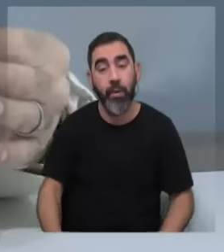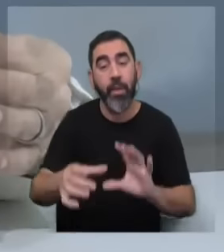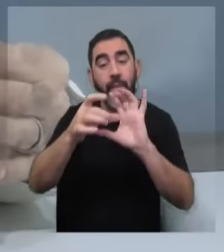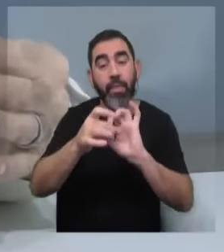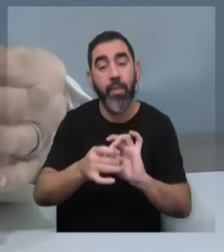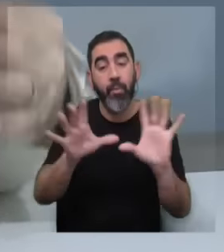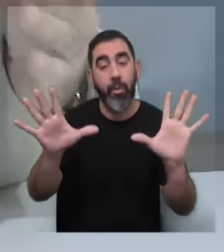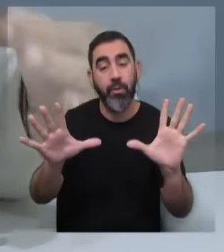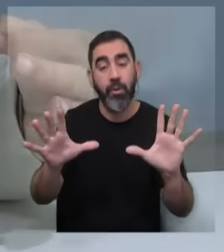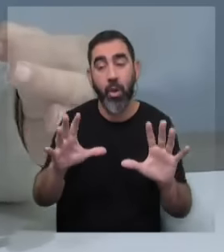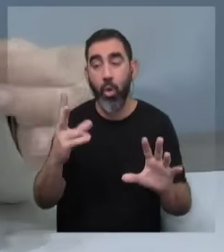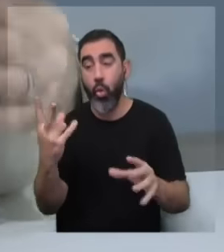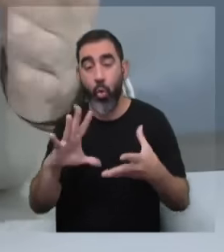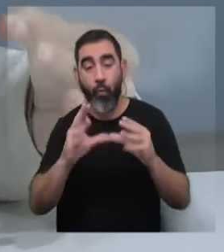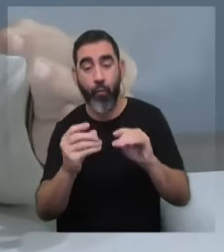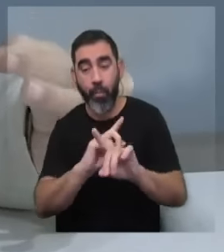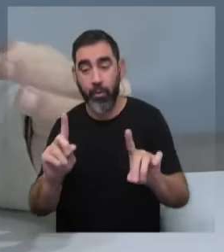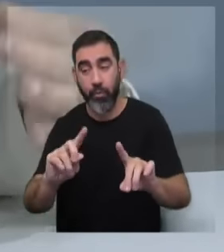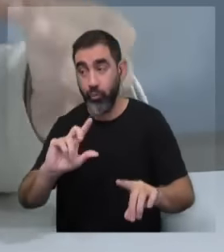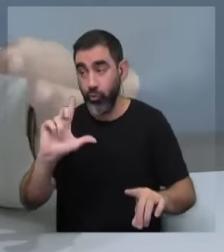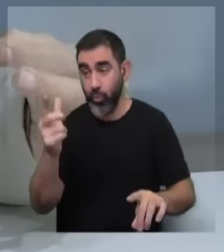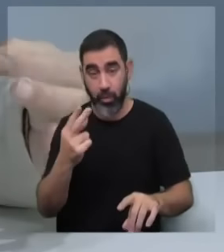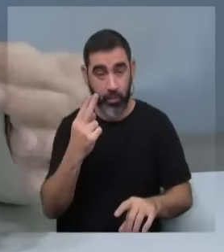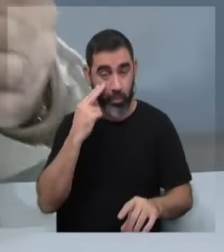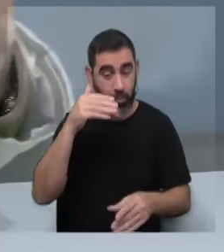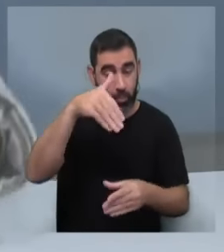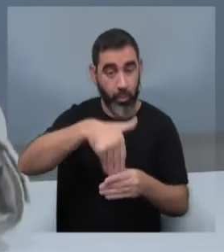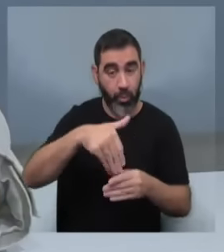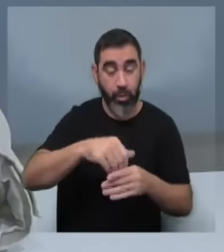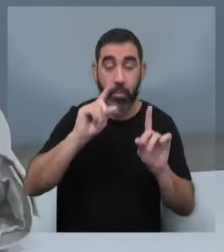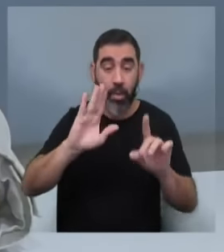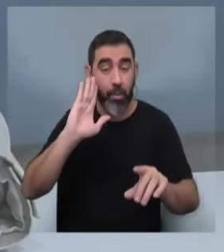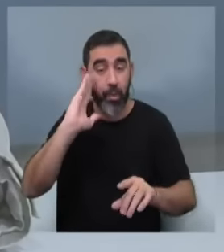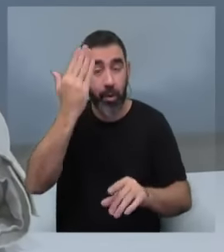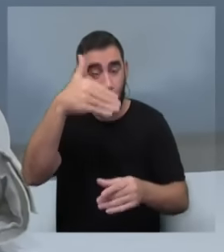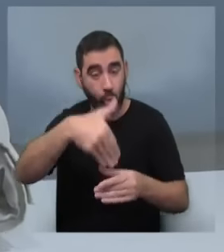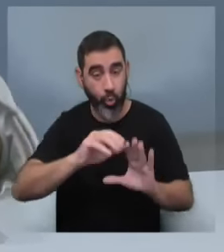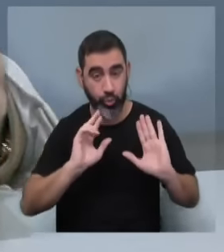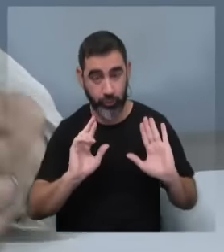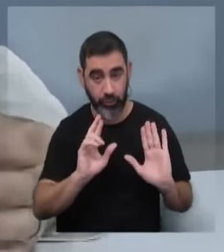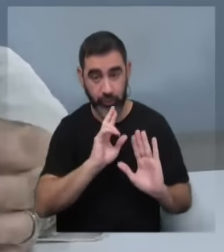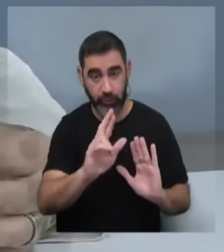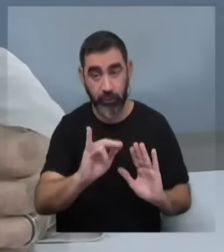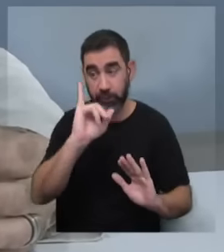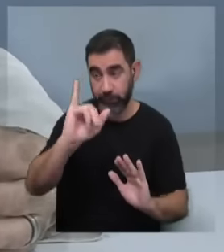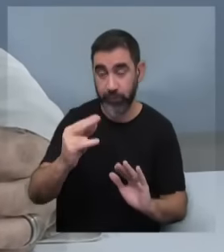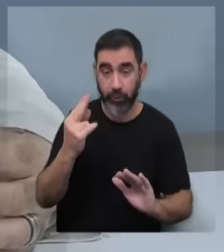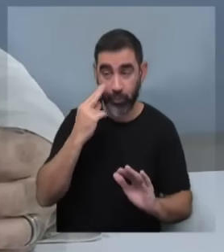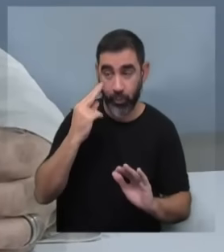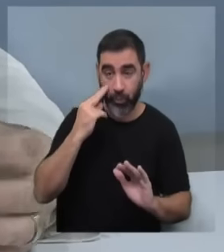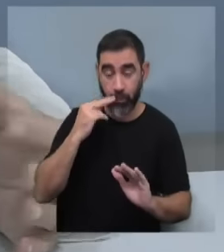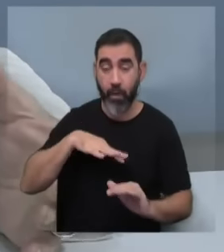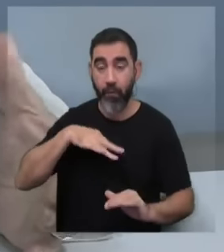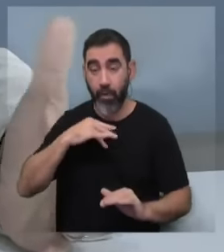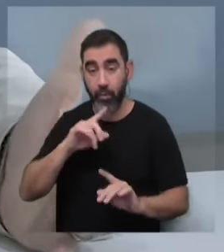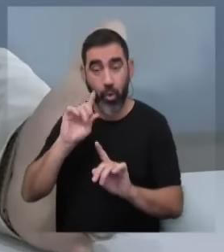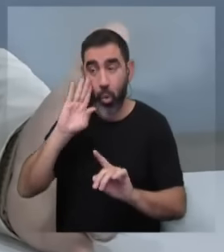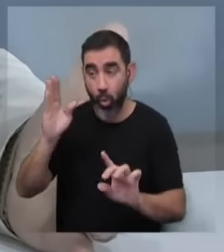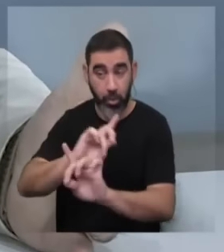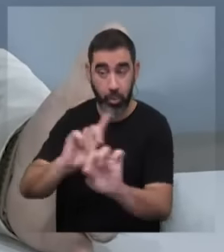admite de dos maneras si no hubo legitimidad en la elección hay que reconocer el resultado Y si hubo por el contrario fraude no hay